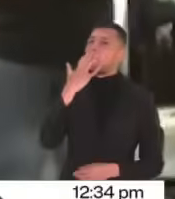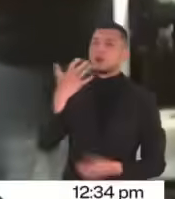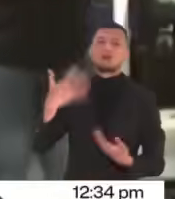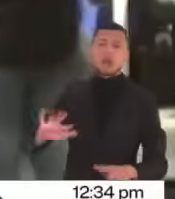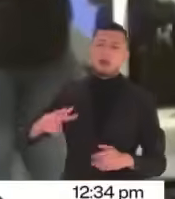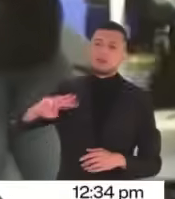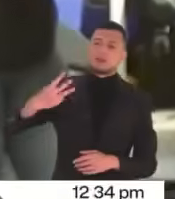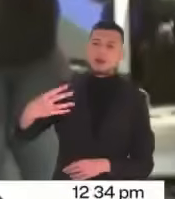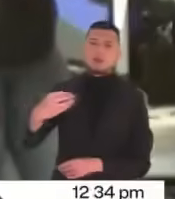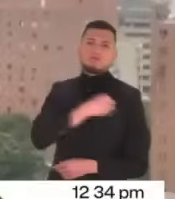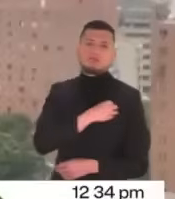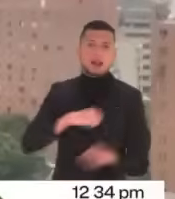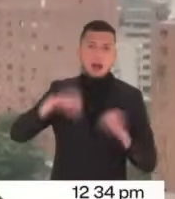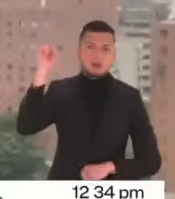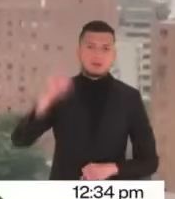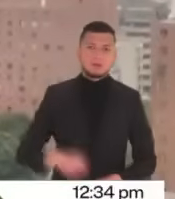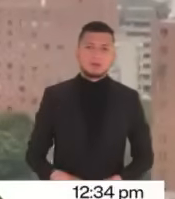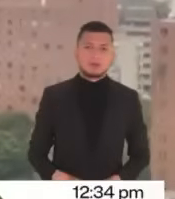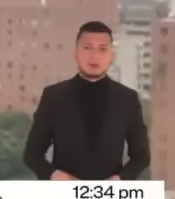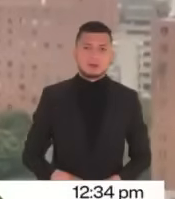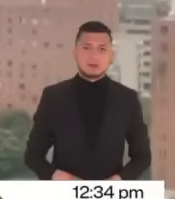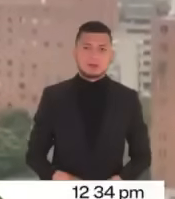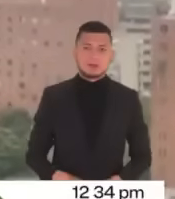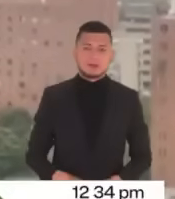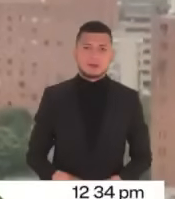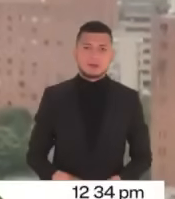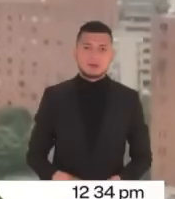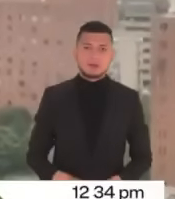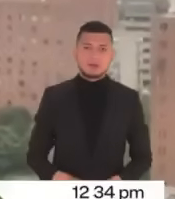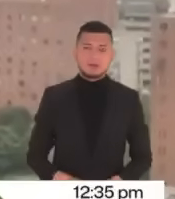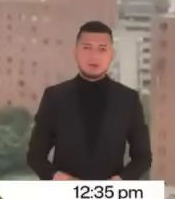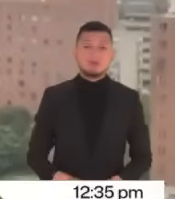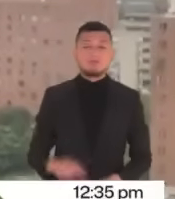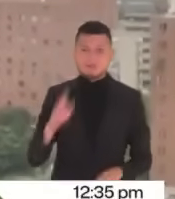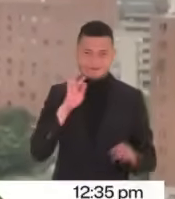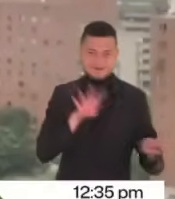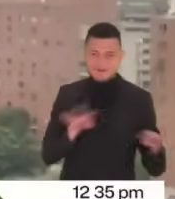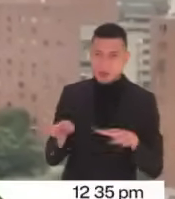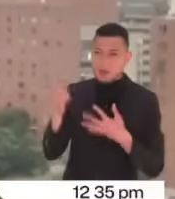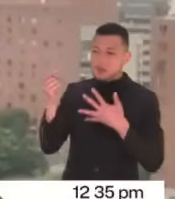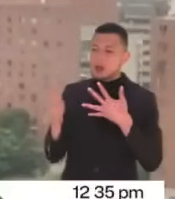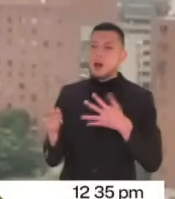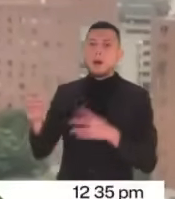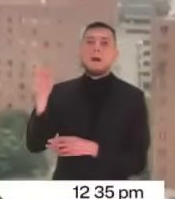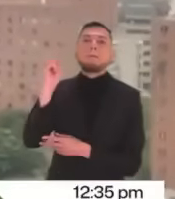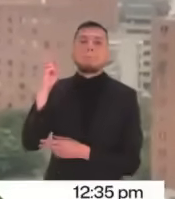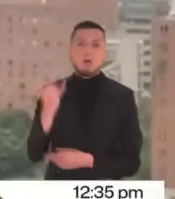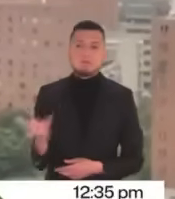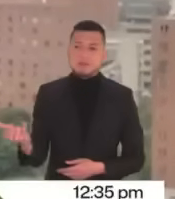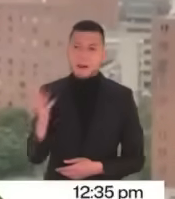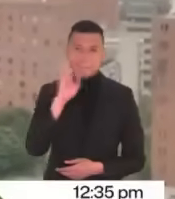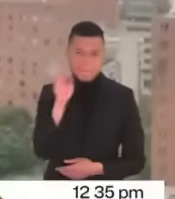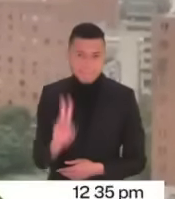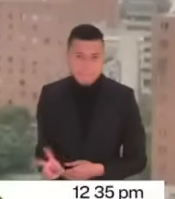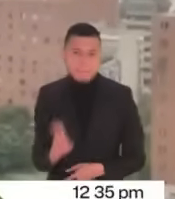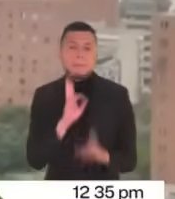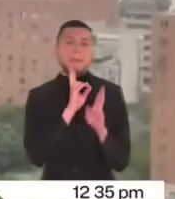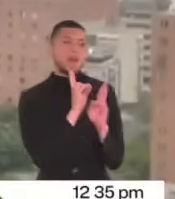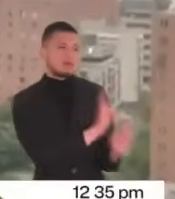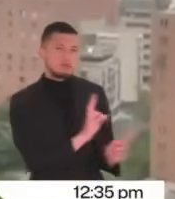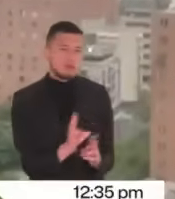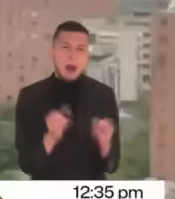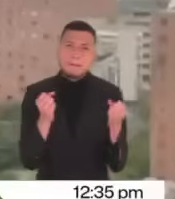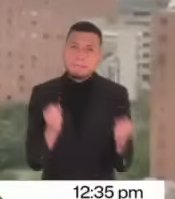mandato. De inmediato vamos a revisar las reacciones de los políticos en Venezuela, sobre todo